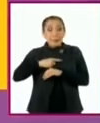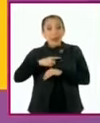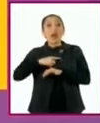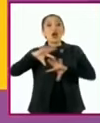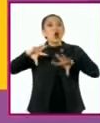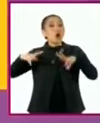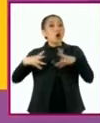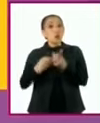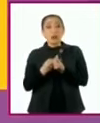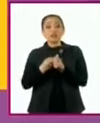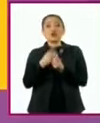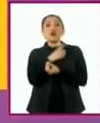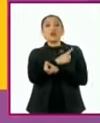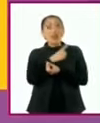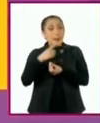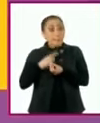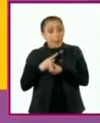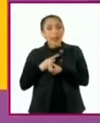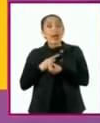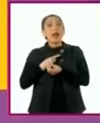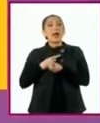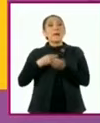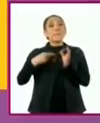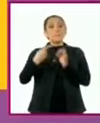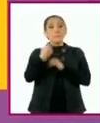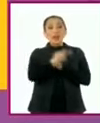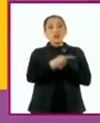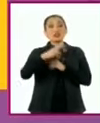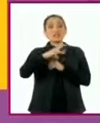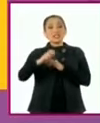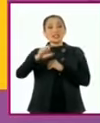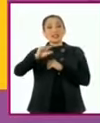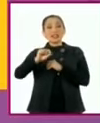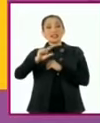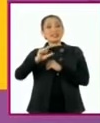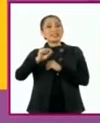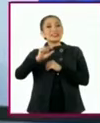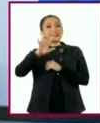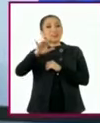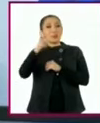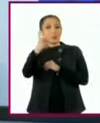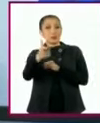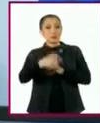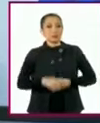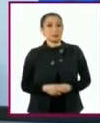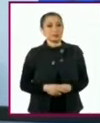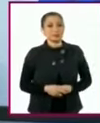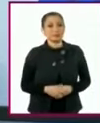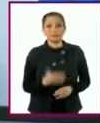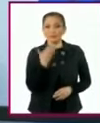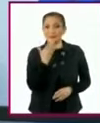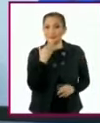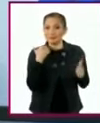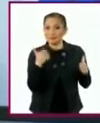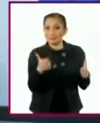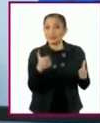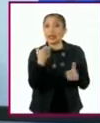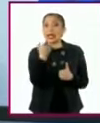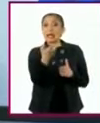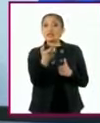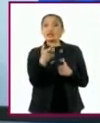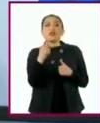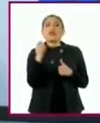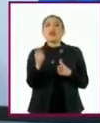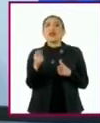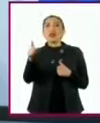total de Mariana es de menos 3,375 pesos. Muy bien, esto se